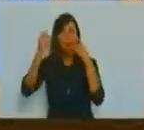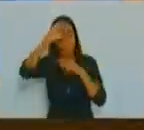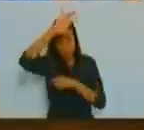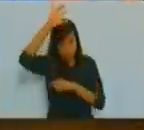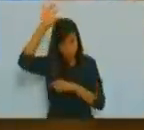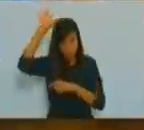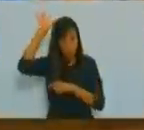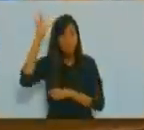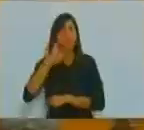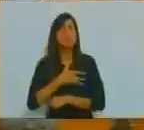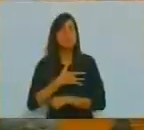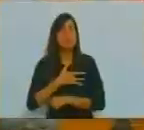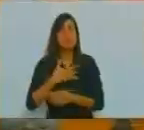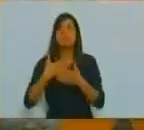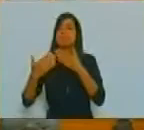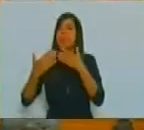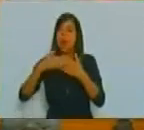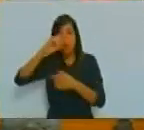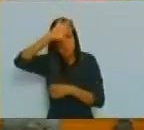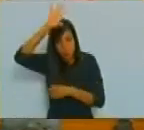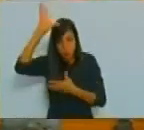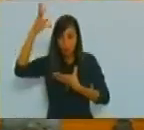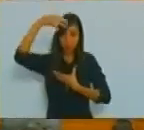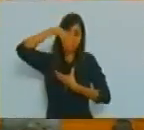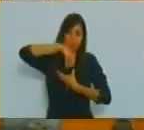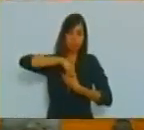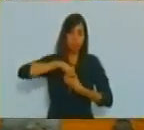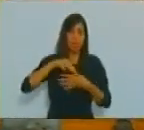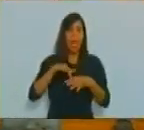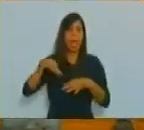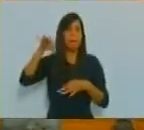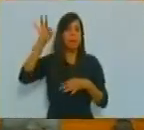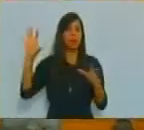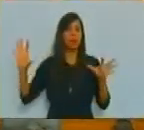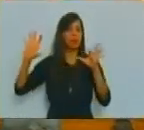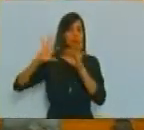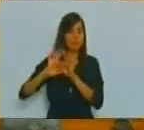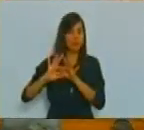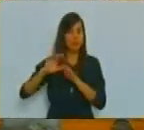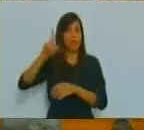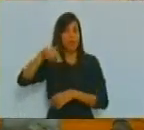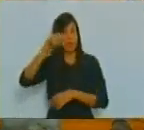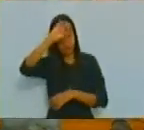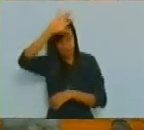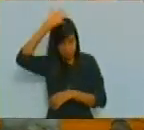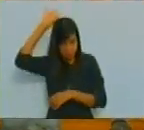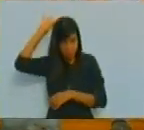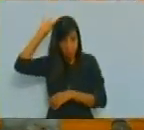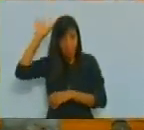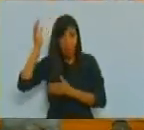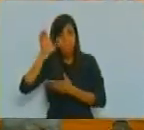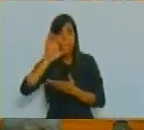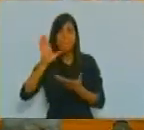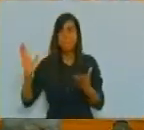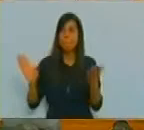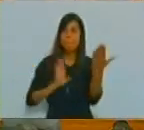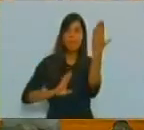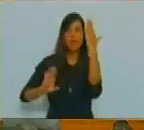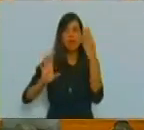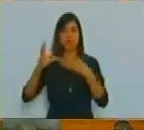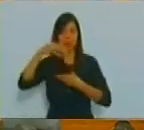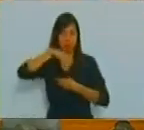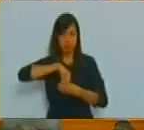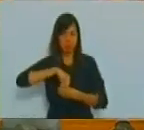pero que sabe que no acompaña en nuestro espíritu y nos acompaña con su presencia y su ejemplo